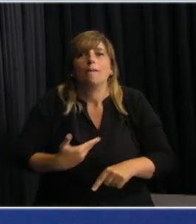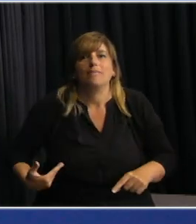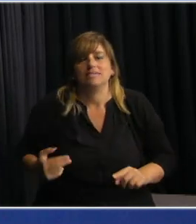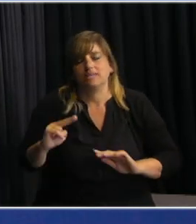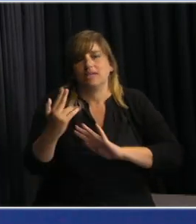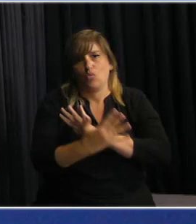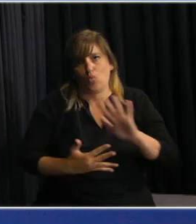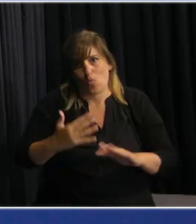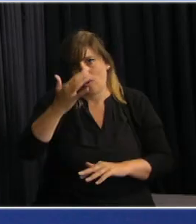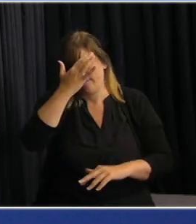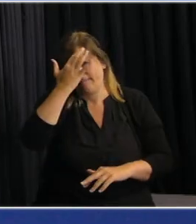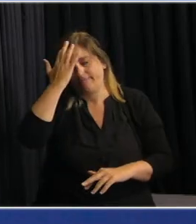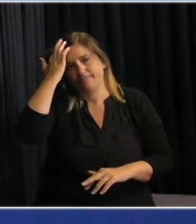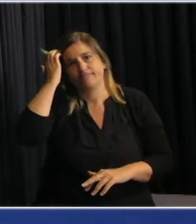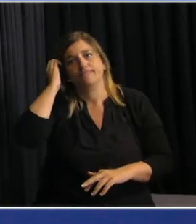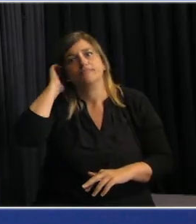República.